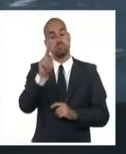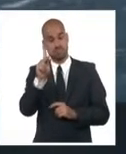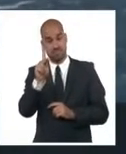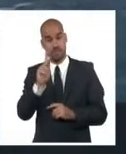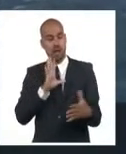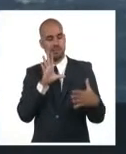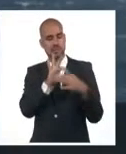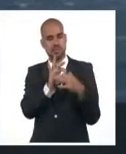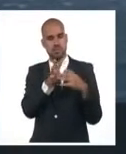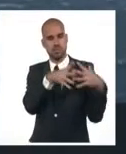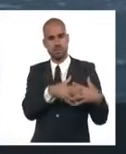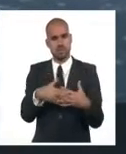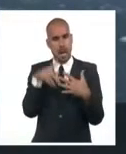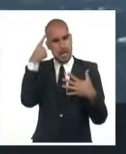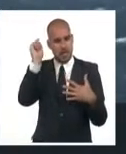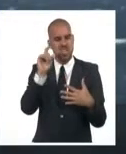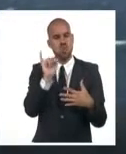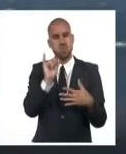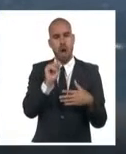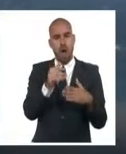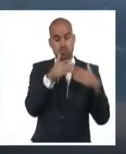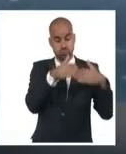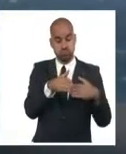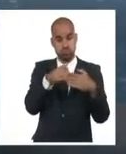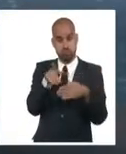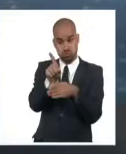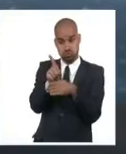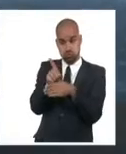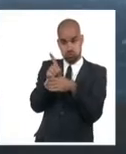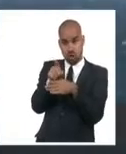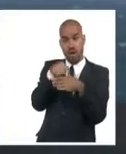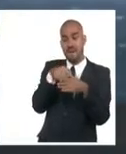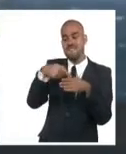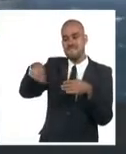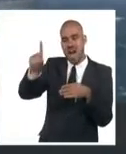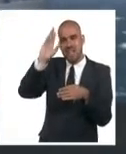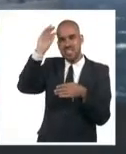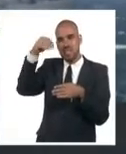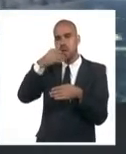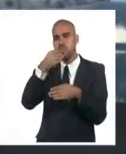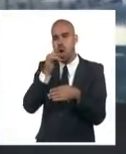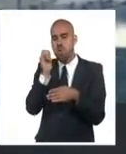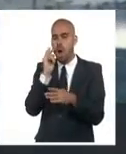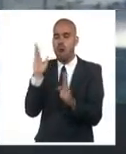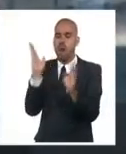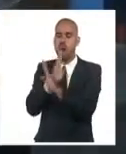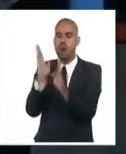un posible plan de envío de buques de guerra al puerto de Odessa para escoltar los barcos con grano de Ucrania.